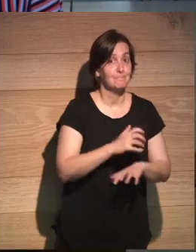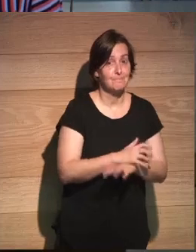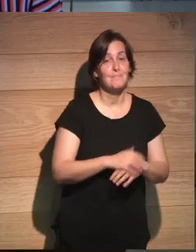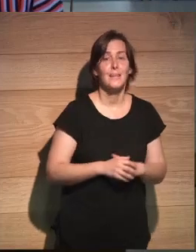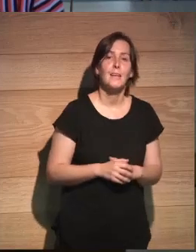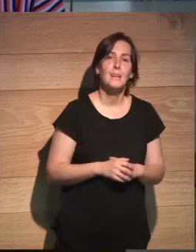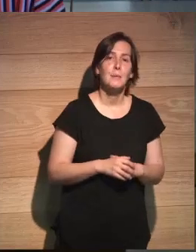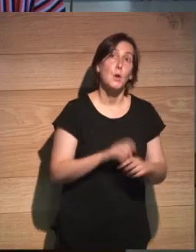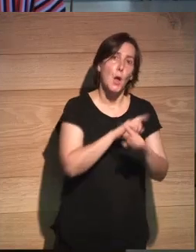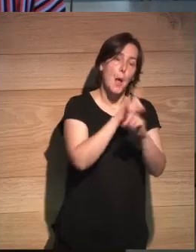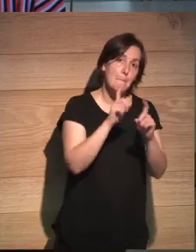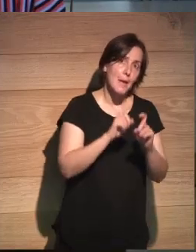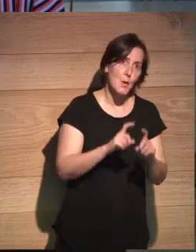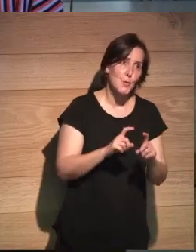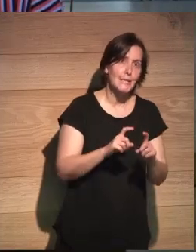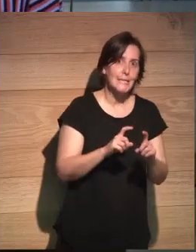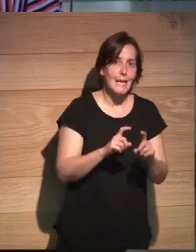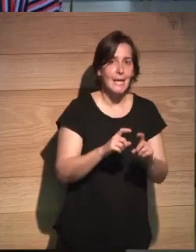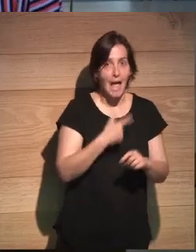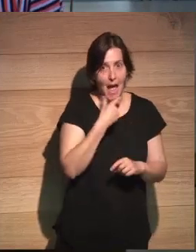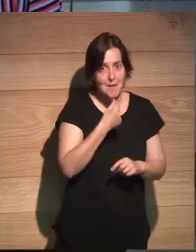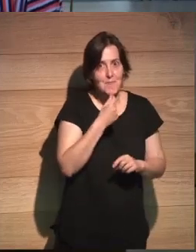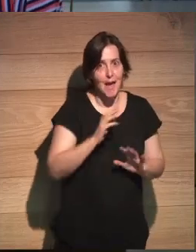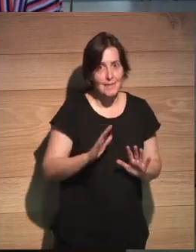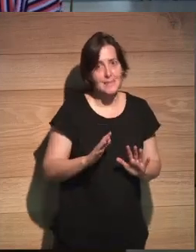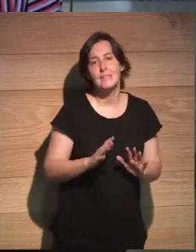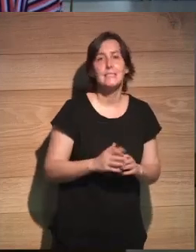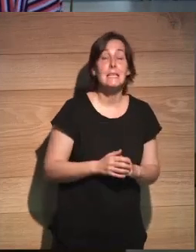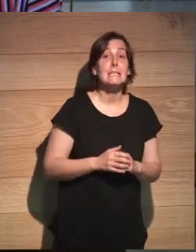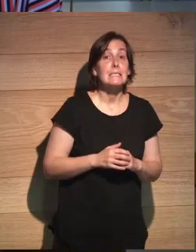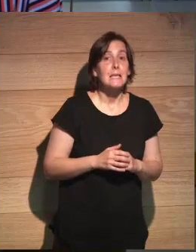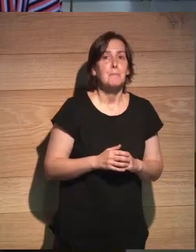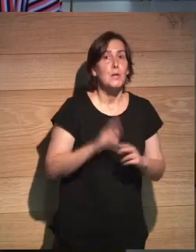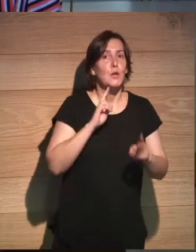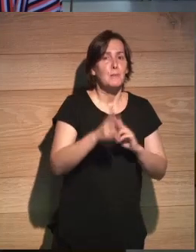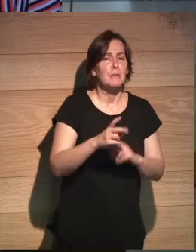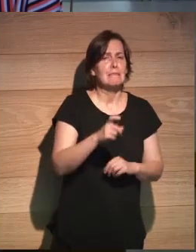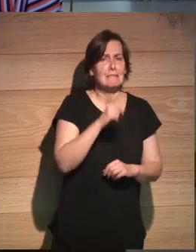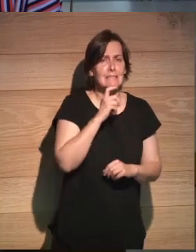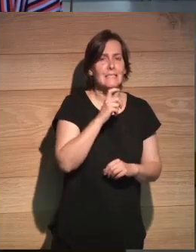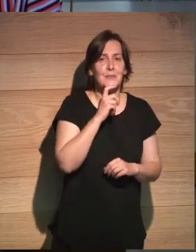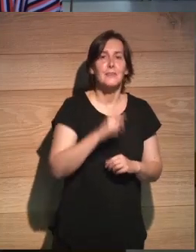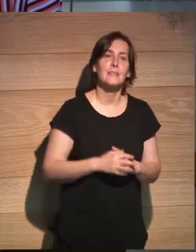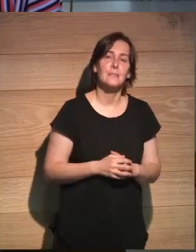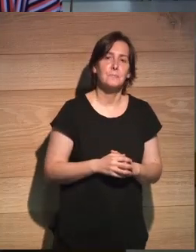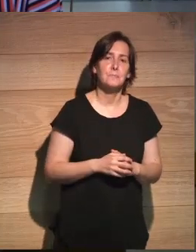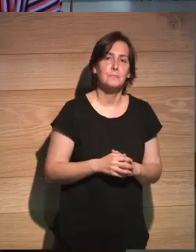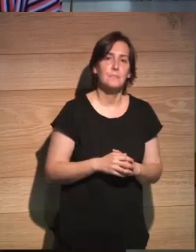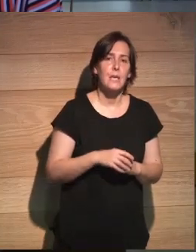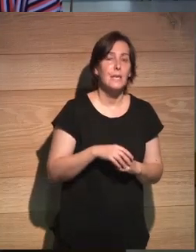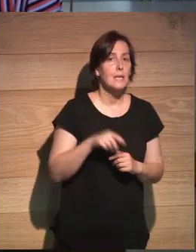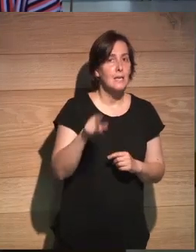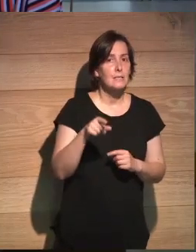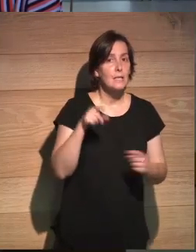Bueno, la pregunta se puede formular con toda facilidad, pero es muy difícil responderla. Ese es un objetivo muy